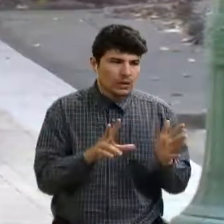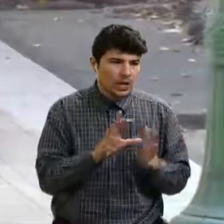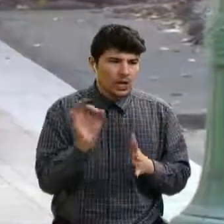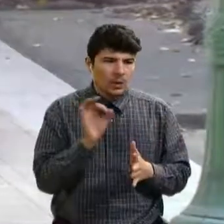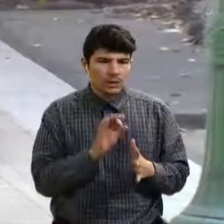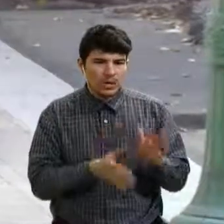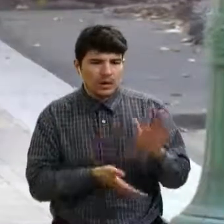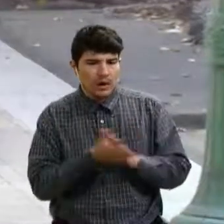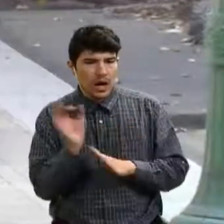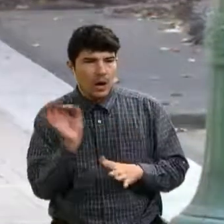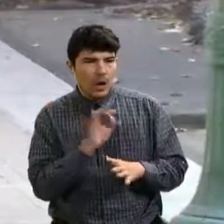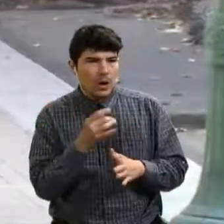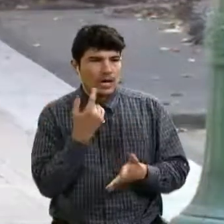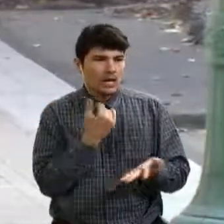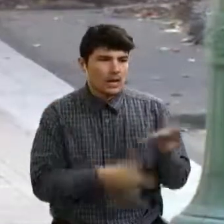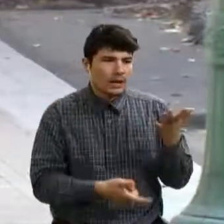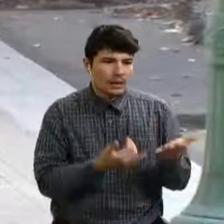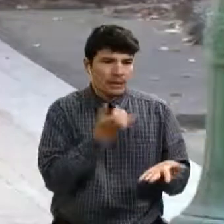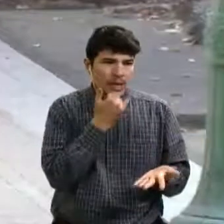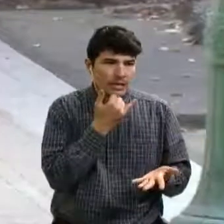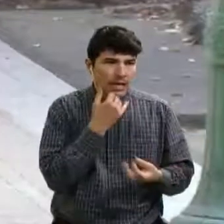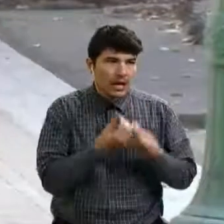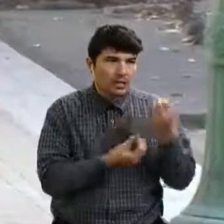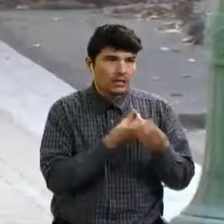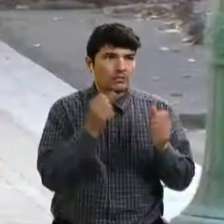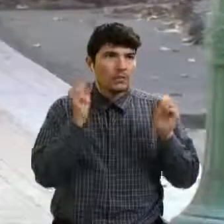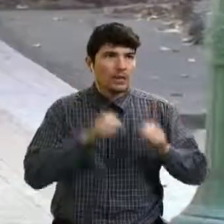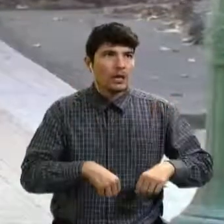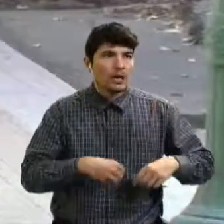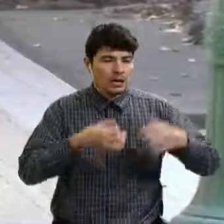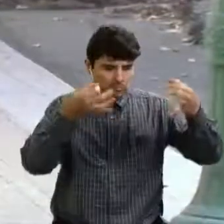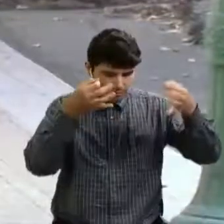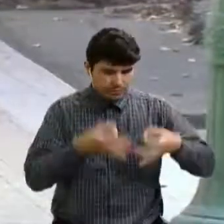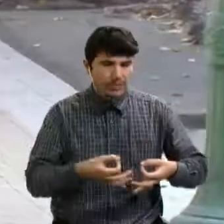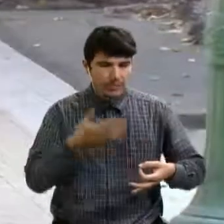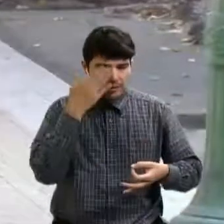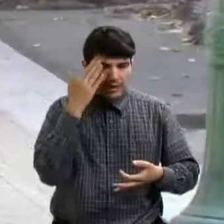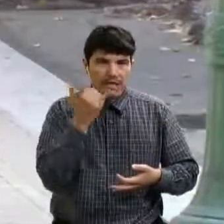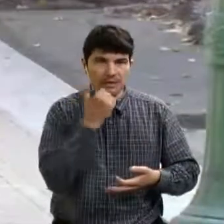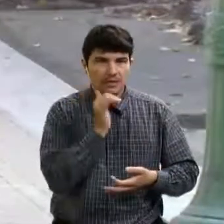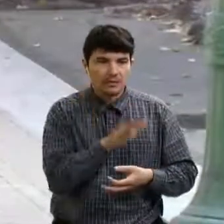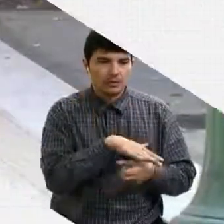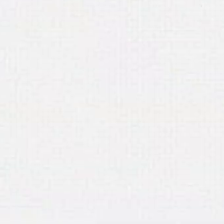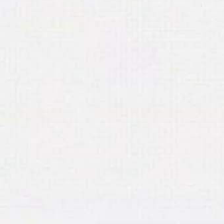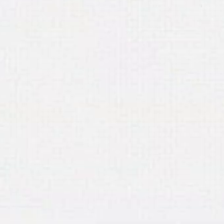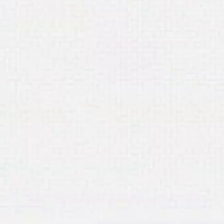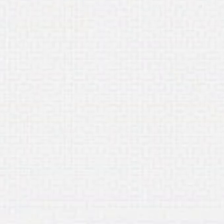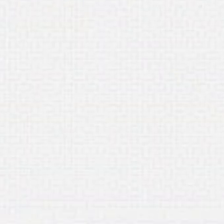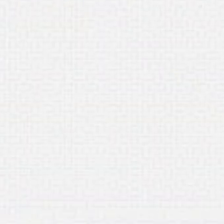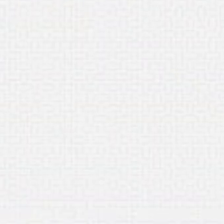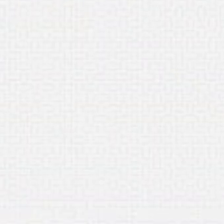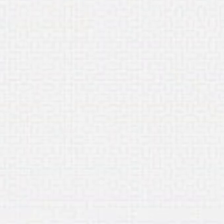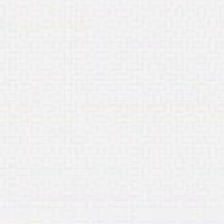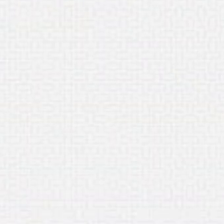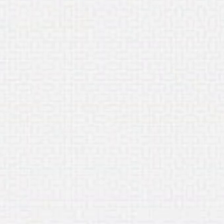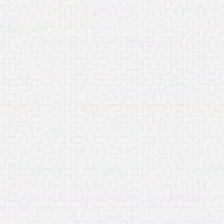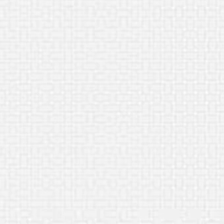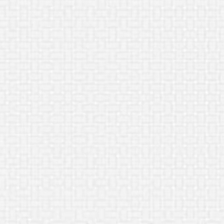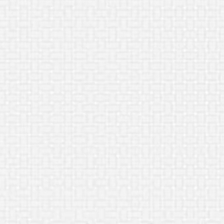permanecen acá y que se están poniendo a hacer para unificar criterios que tengan una feliz tarde volvemos a estudio ganando